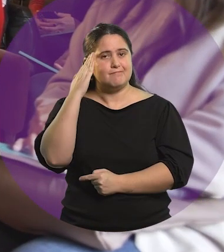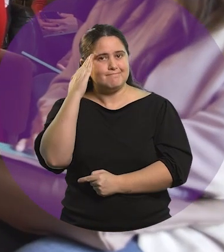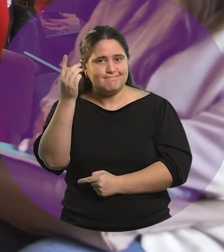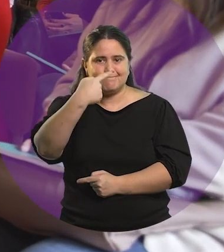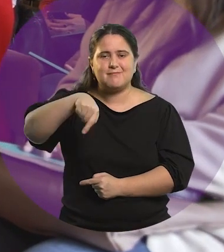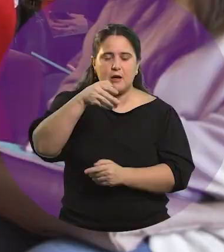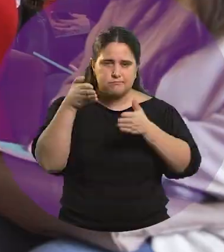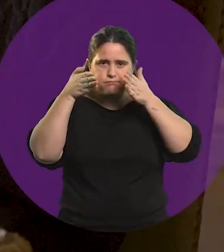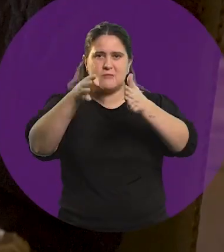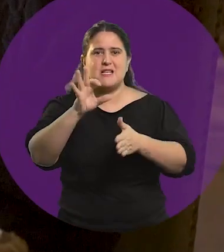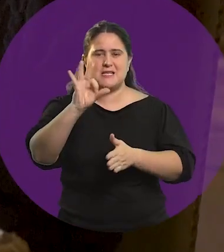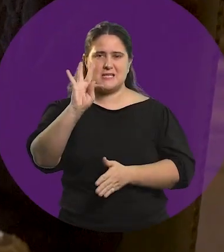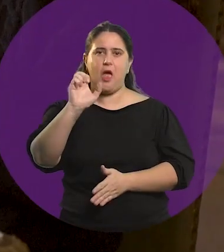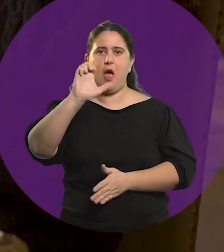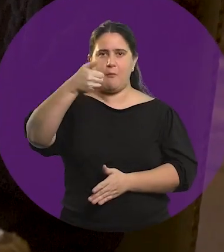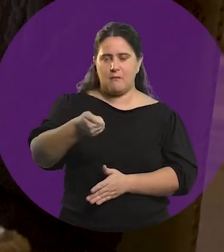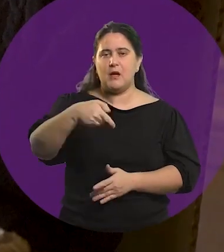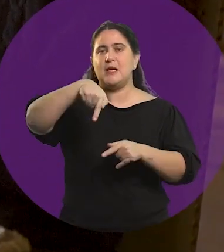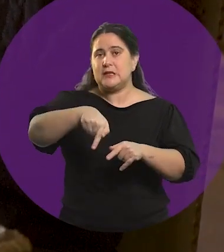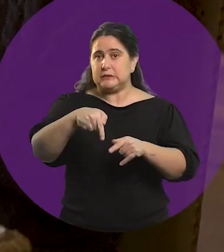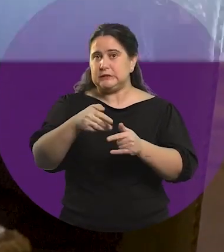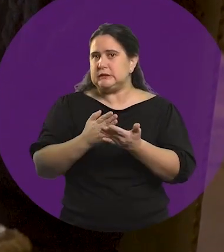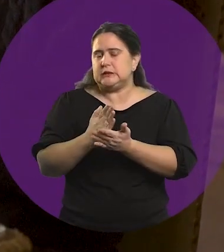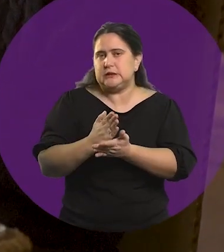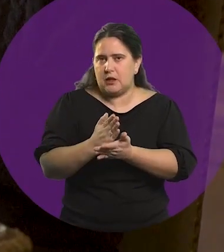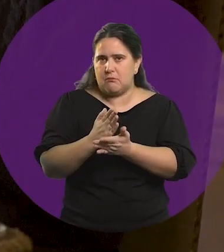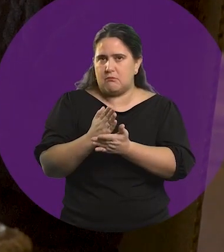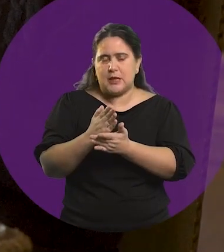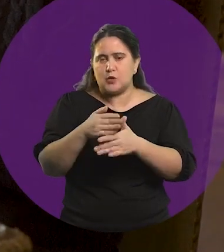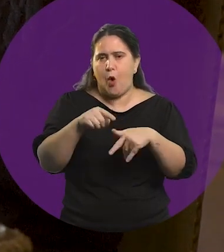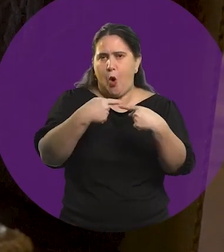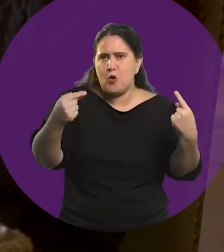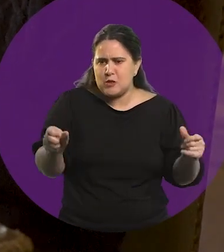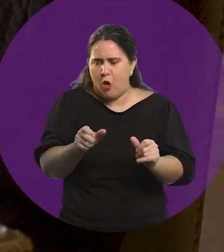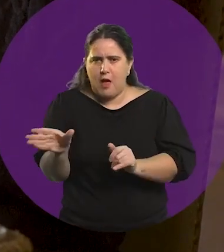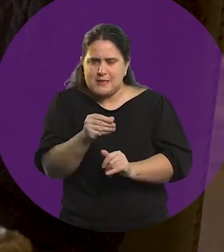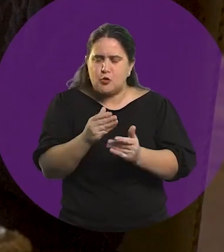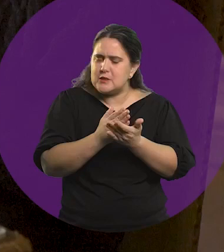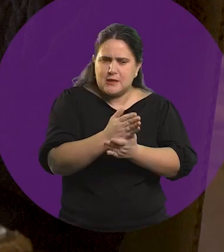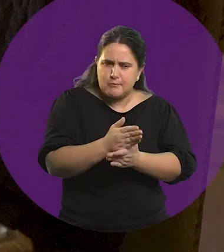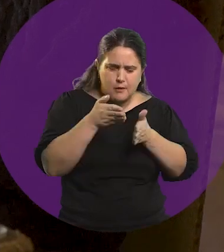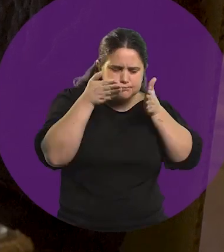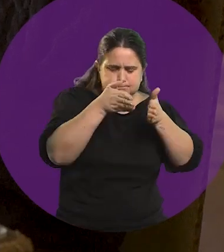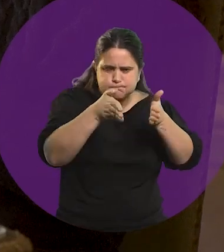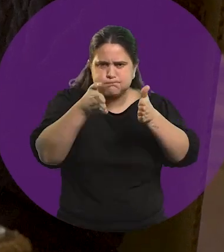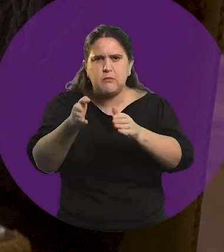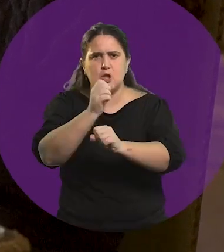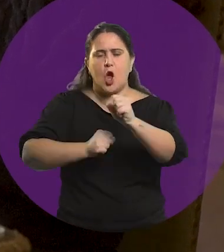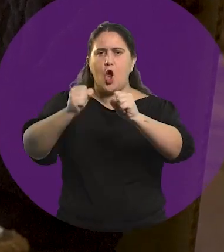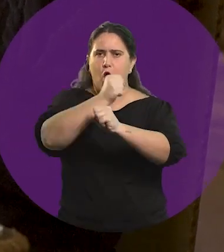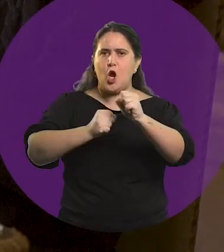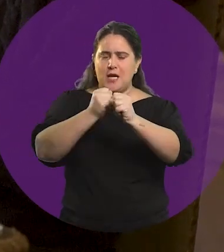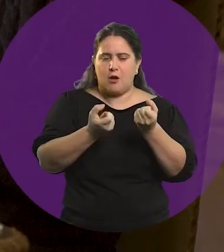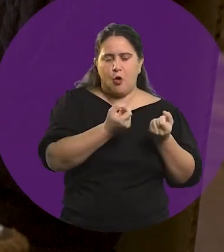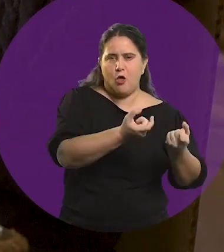tener conciencia de que el enfoque STEM o STEAM está presente en todos esos programas, en esa tecnología